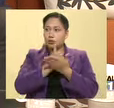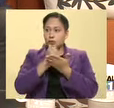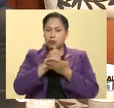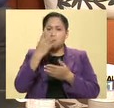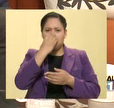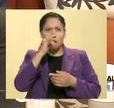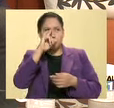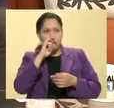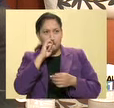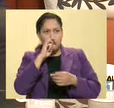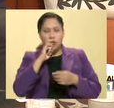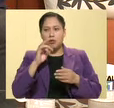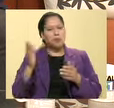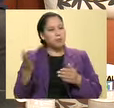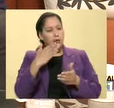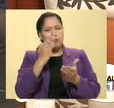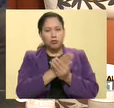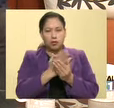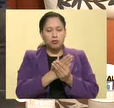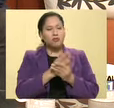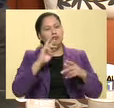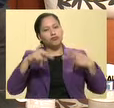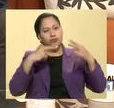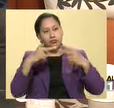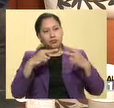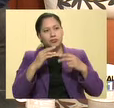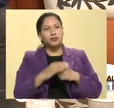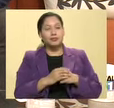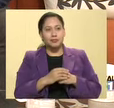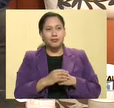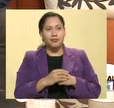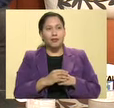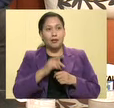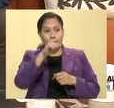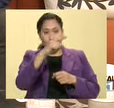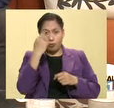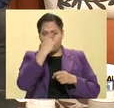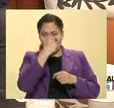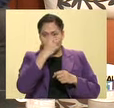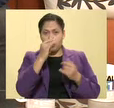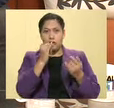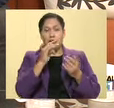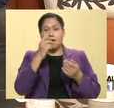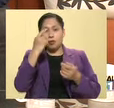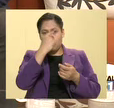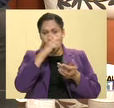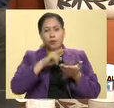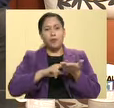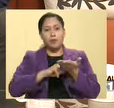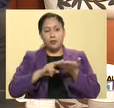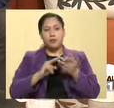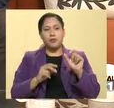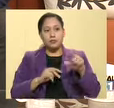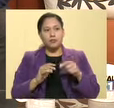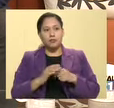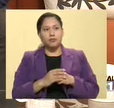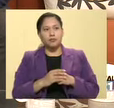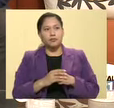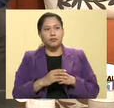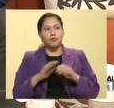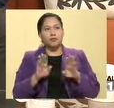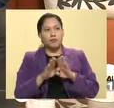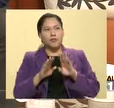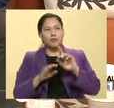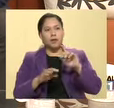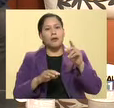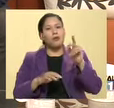óvole, vamos a echar unos taquitos. Pues, ¿de ahí tu color de oclayo? Pues en realidad mis ojos son como verdes, ¿no? Ese es